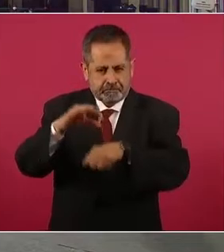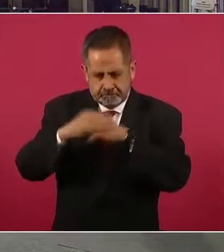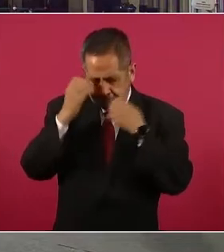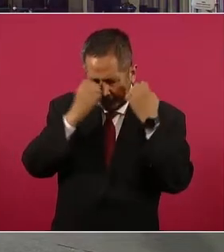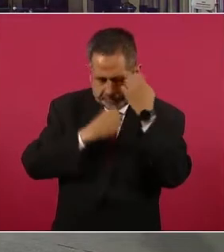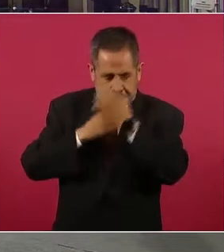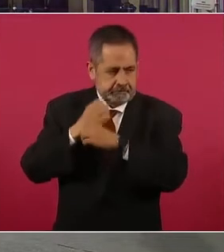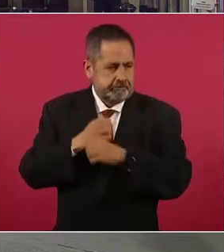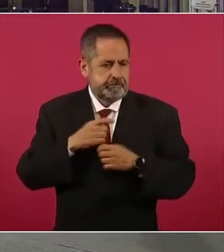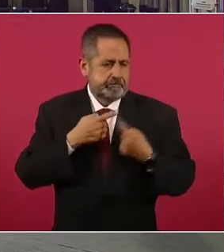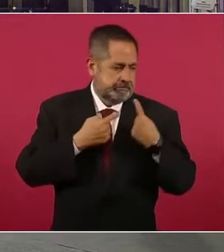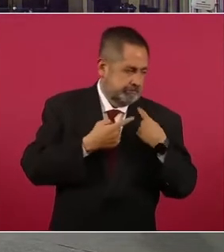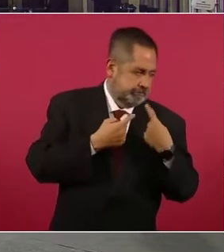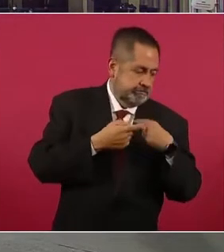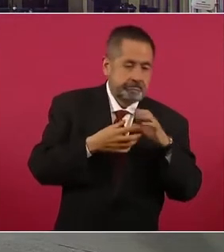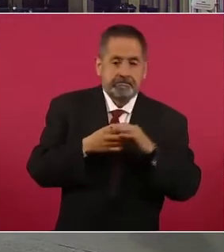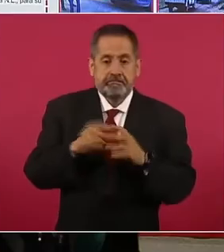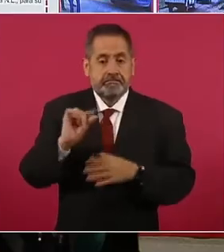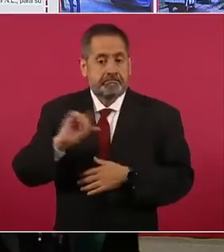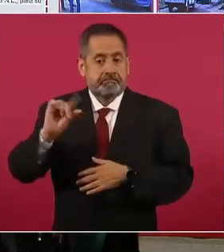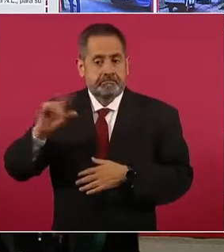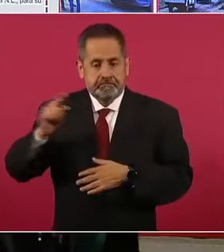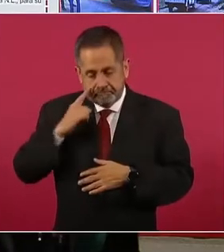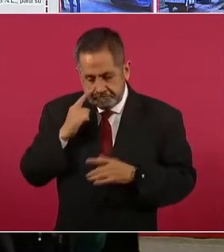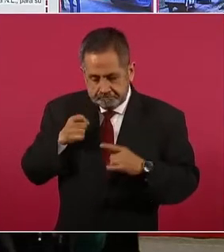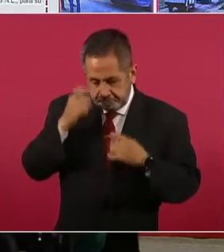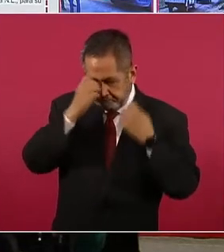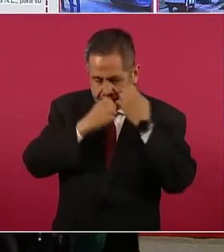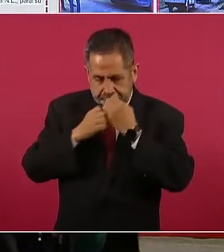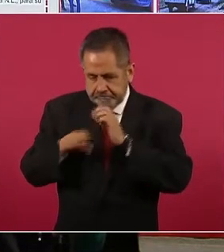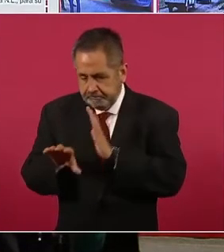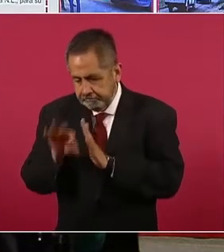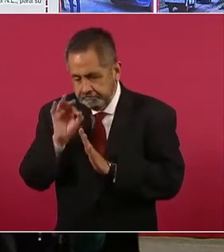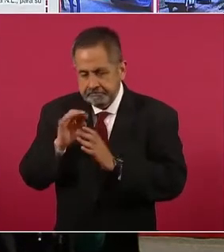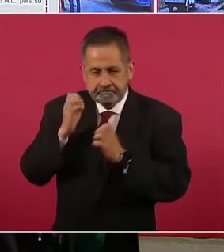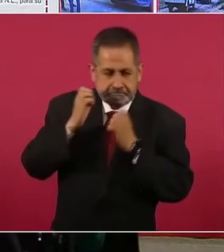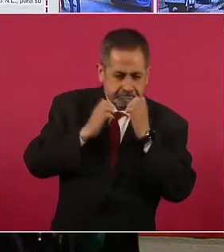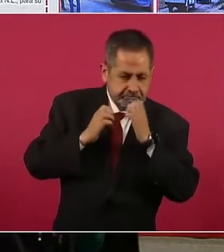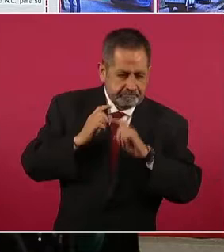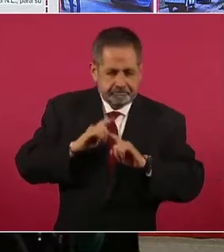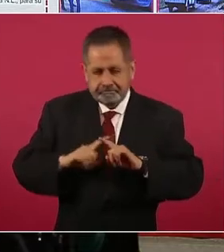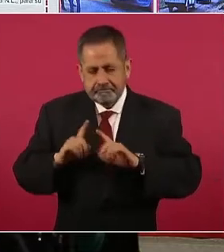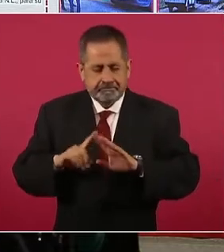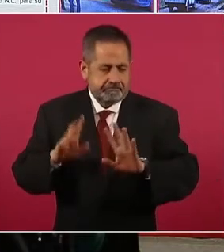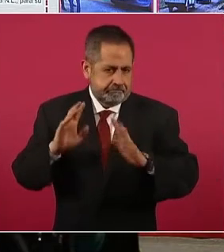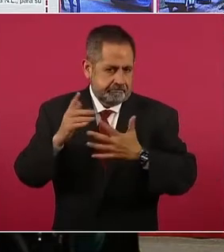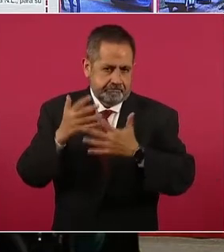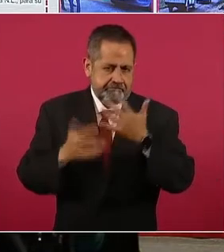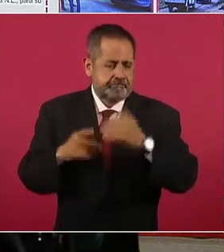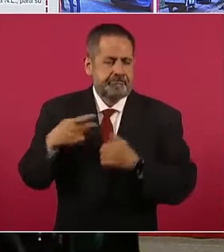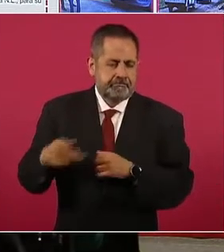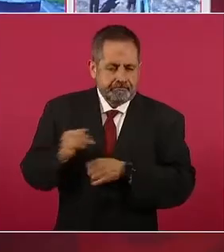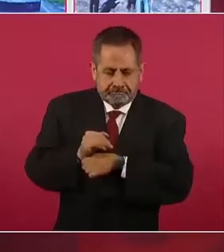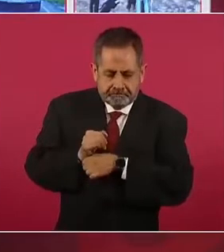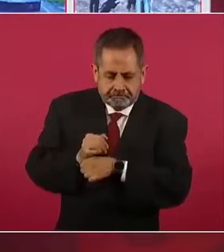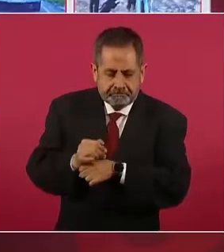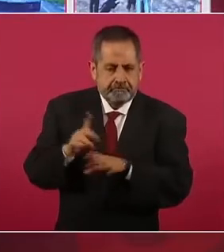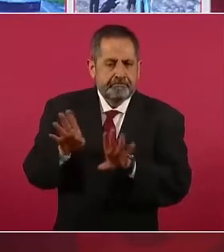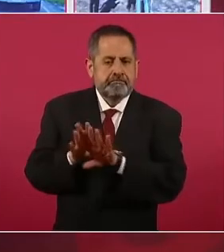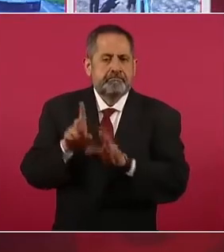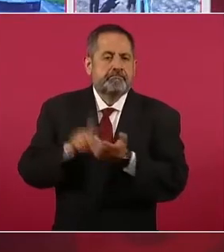los forenses y los especialistas. Se tomaron las muestras, se hicieron las periciales